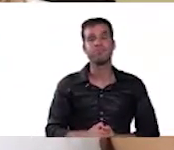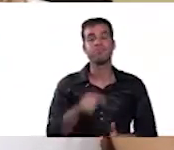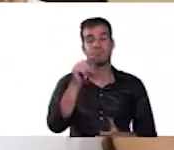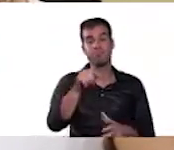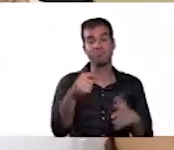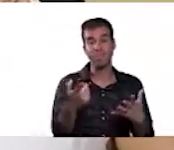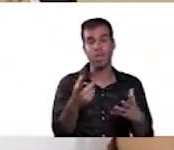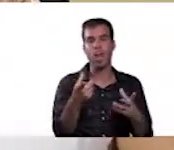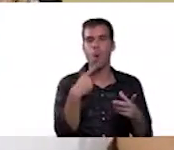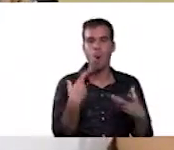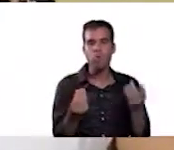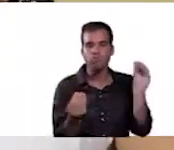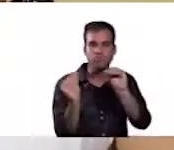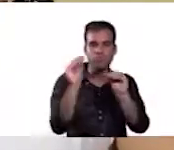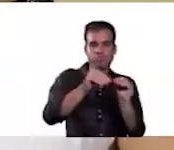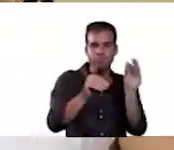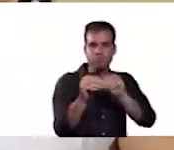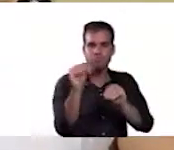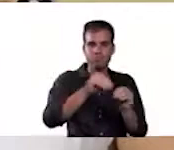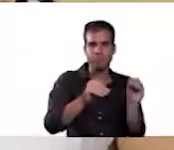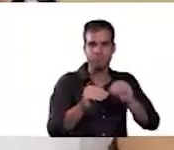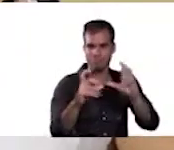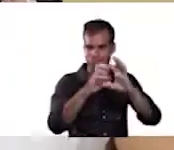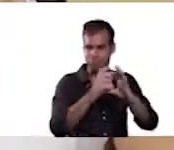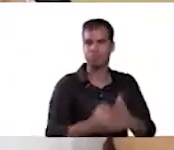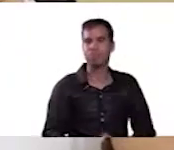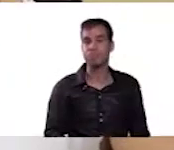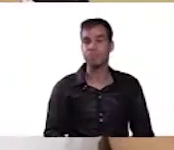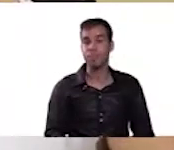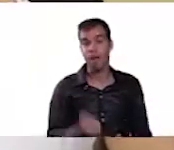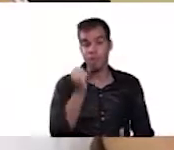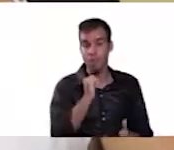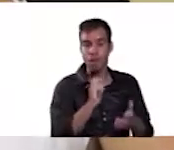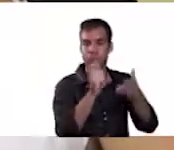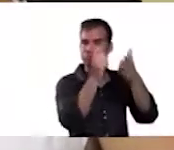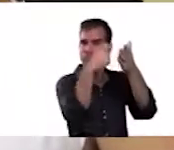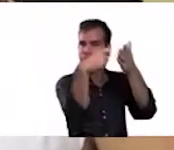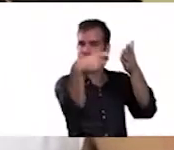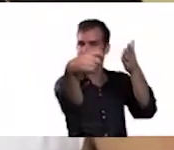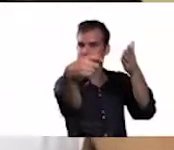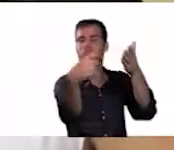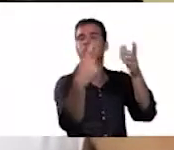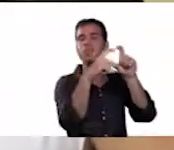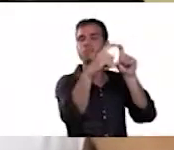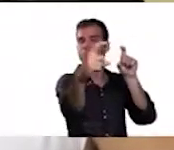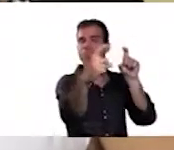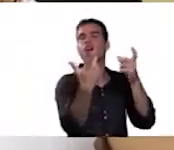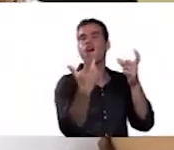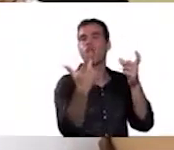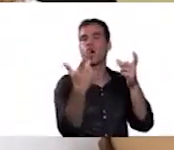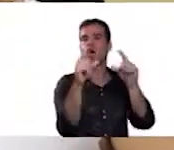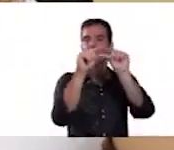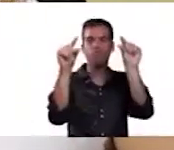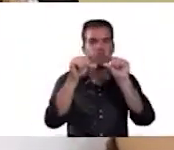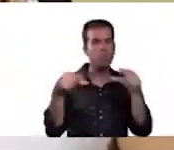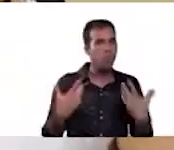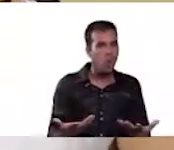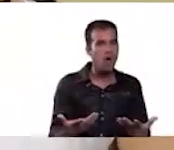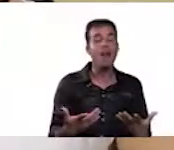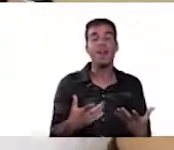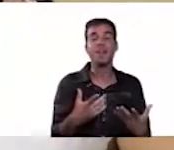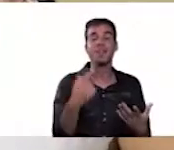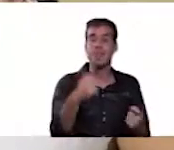sus compuestos homólogos isómeros. Además de saber escribir las fórmulas, deben saber nombrarlos. ¿En qué nos vamos